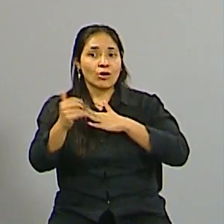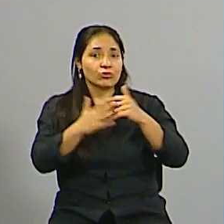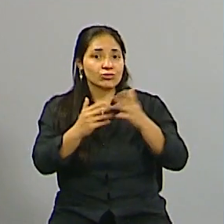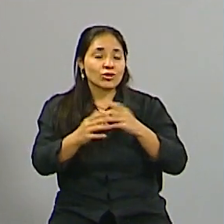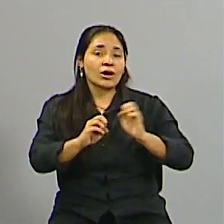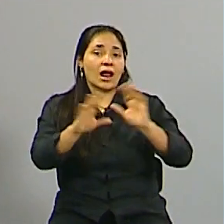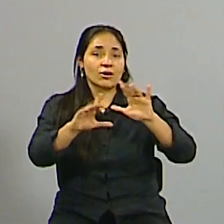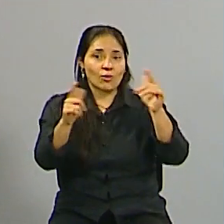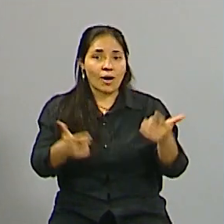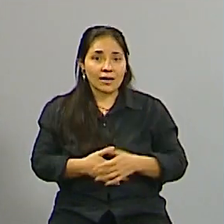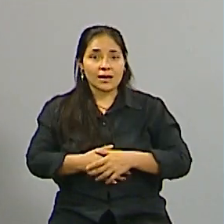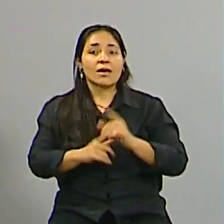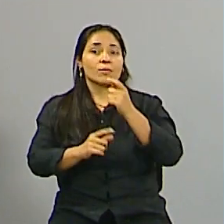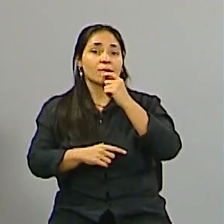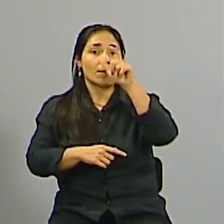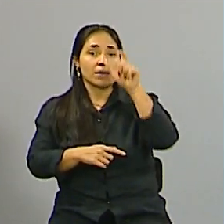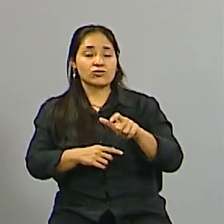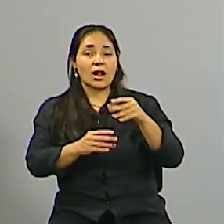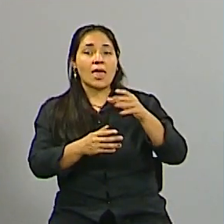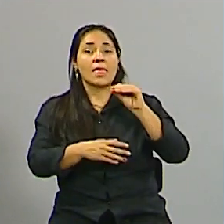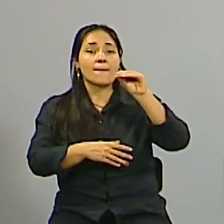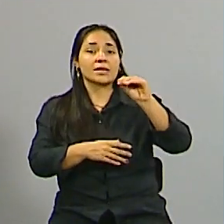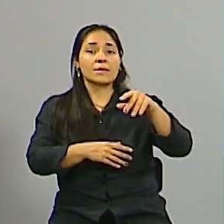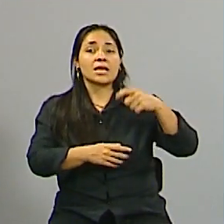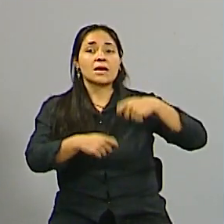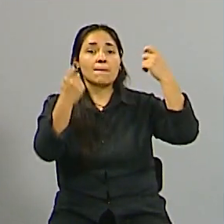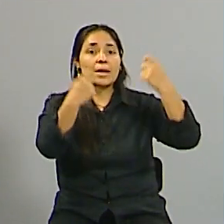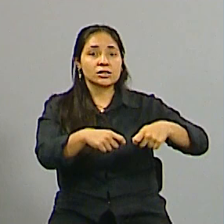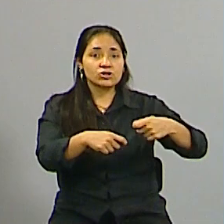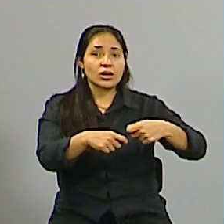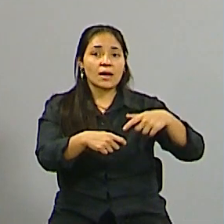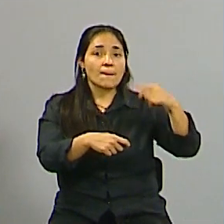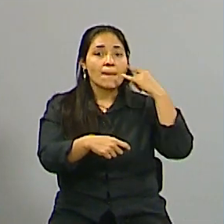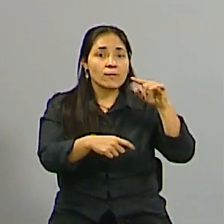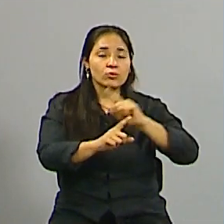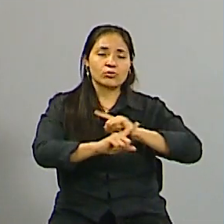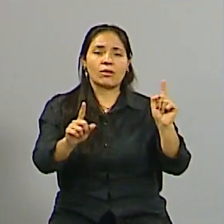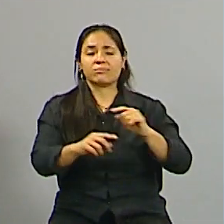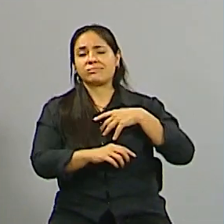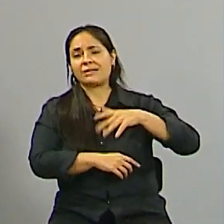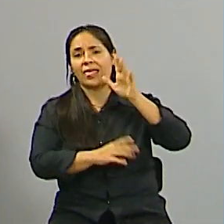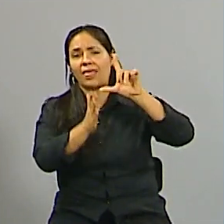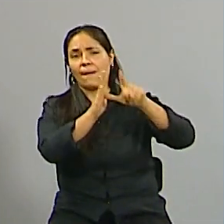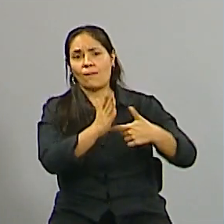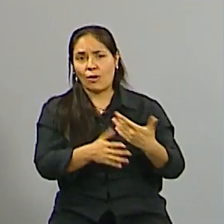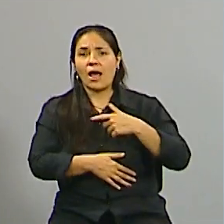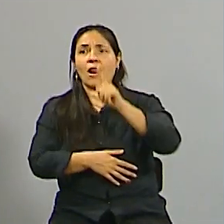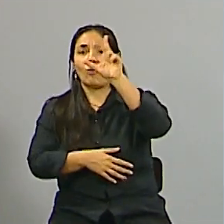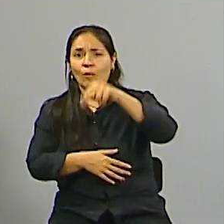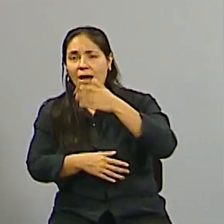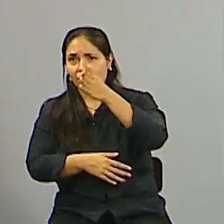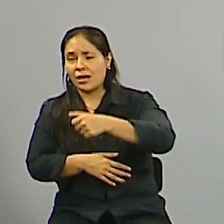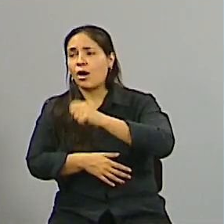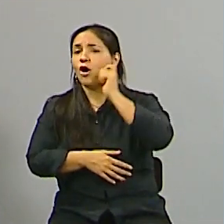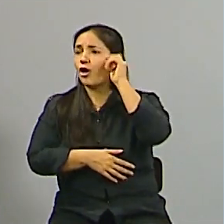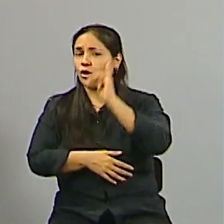si es alguien que viene a invertir al departamento, claramente se viene a invertir a Luján, a Godoy Cruz, a Capital, a Maipú, no claramente, y eso es lo que estamos perdiendo también, inversión que va a